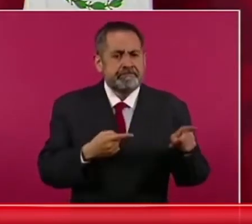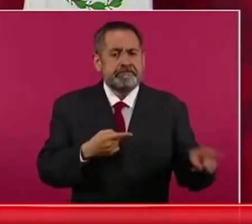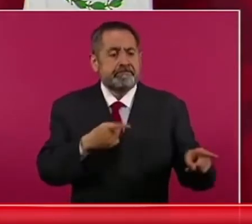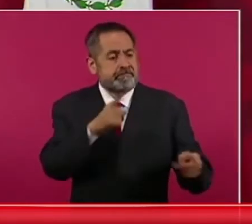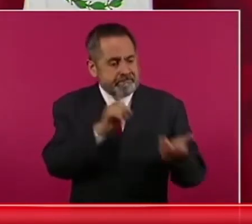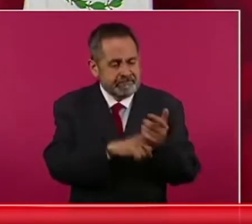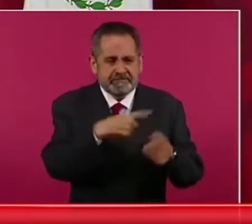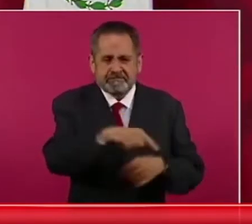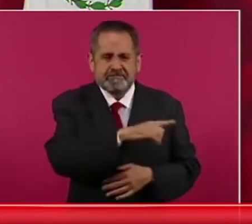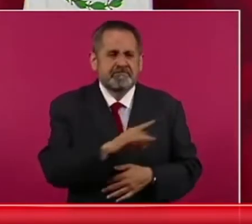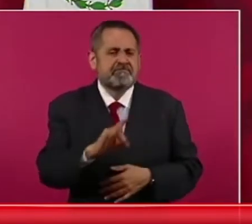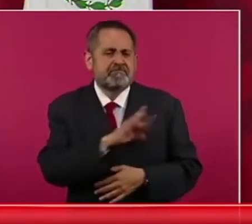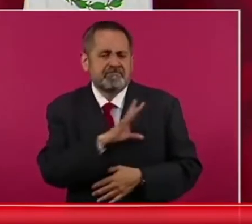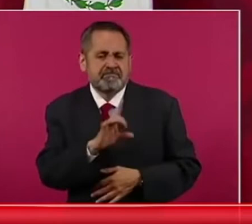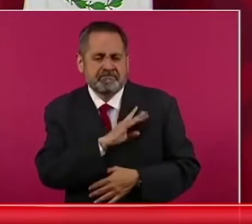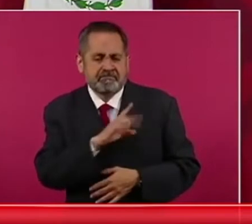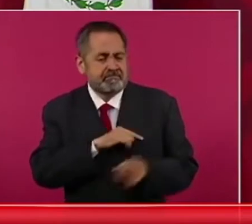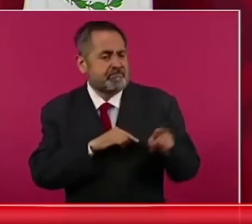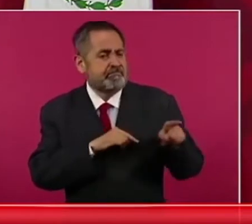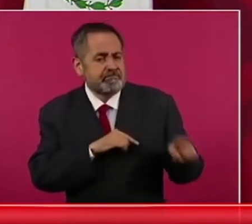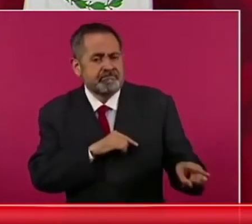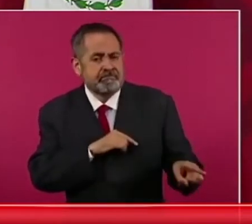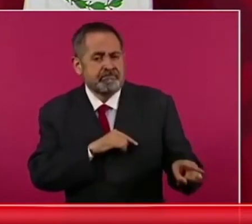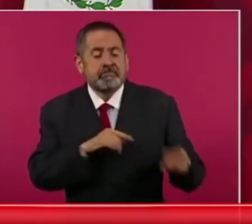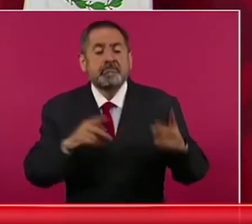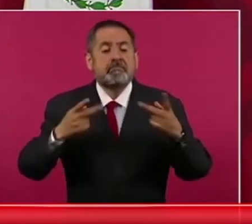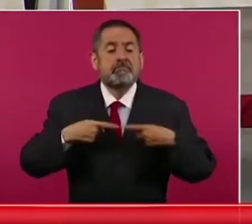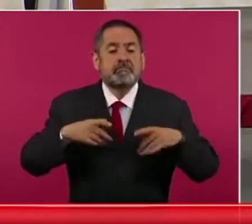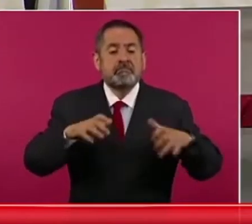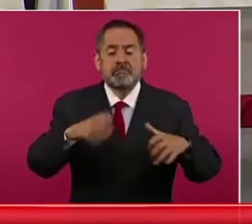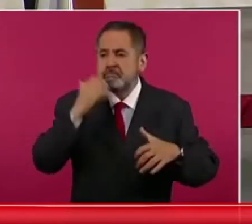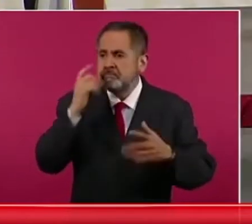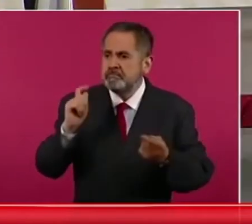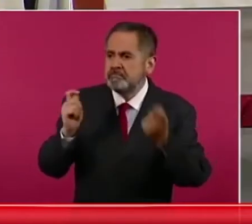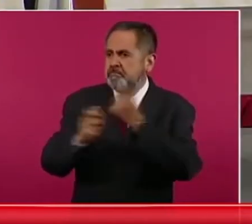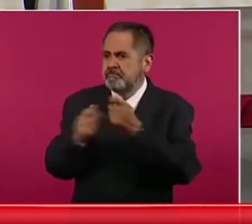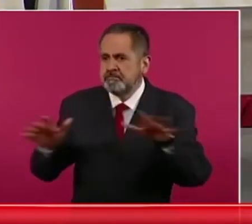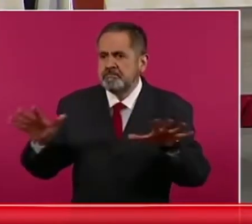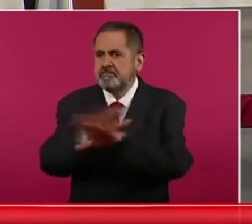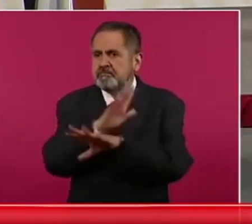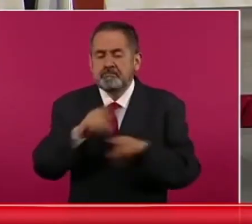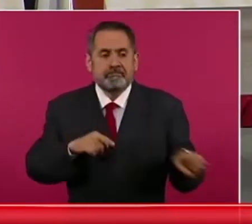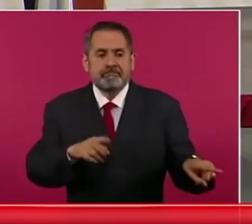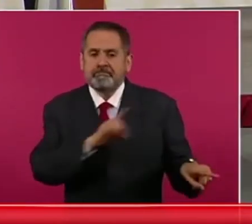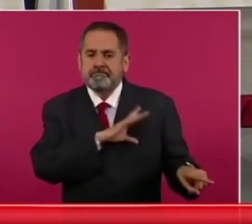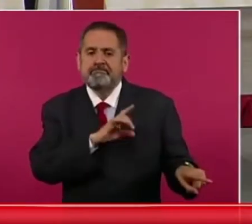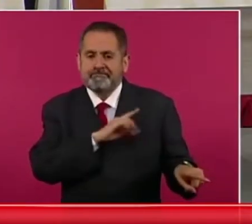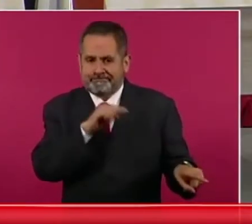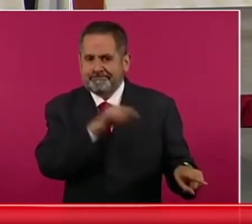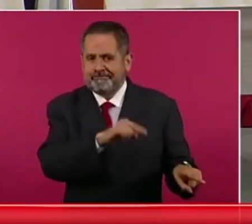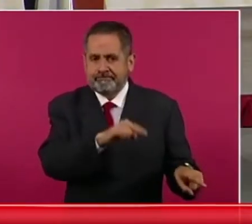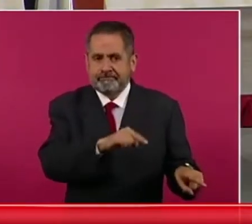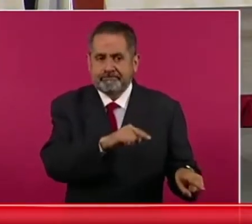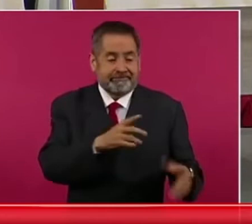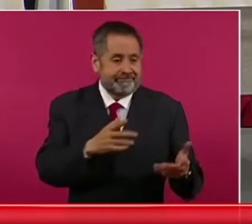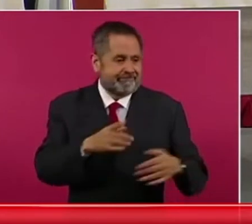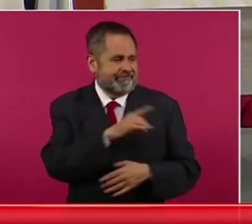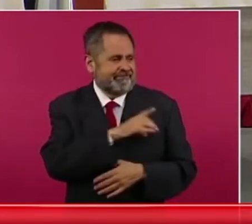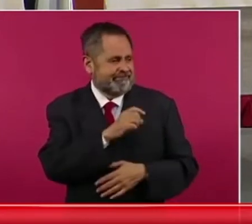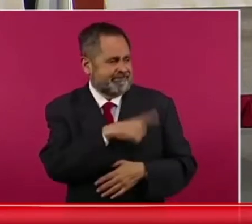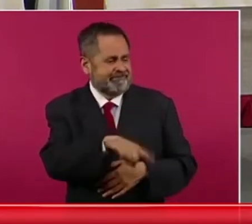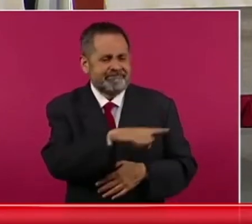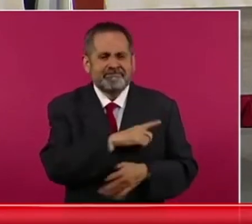miedo a que el pueblo opte por un cambio verdadero, y ese miedo